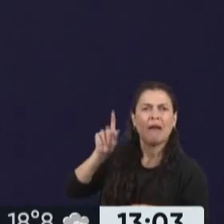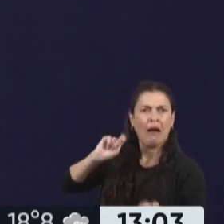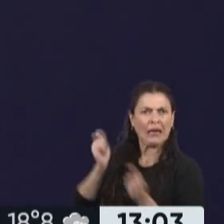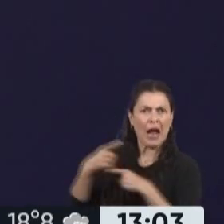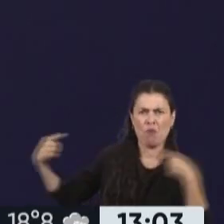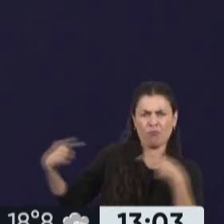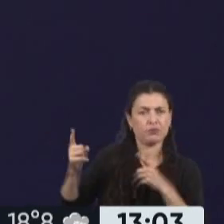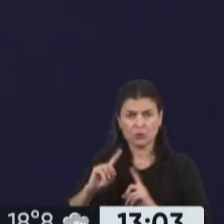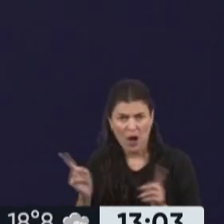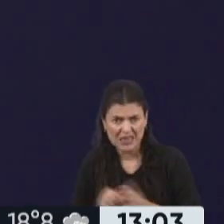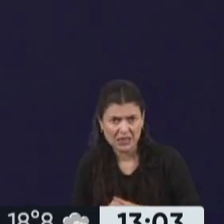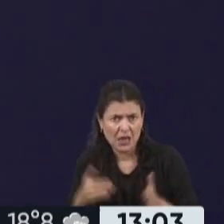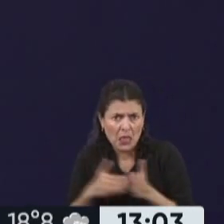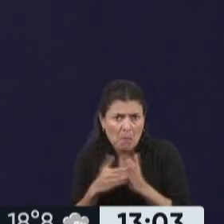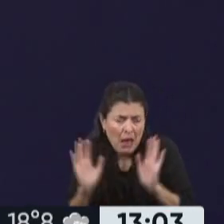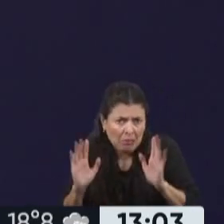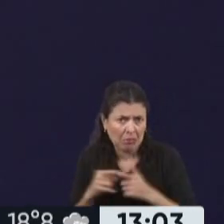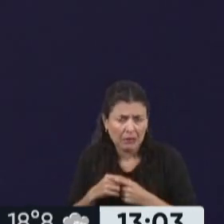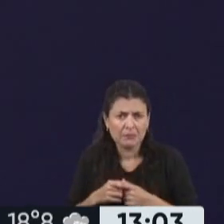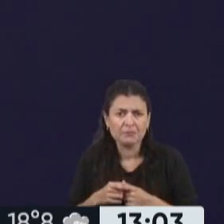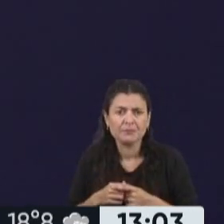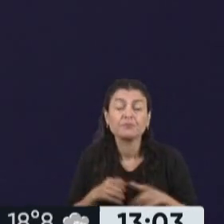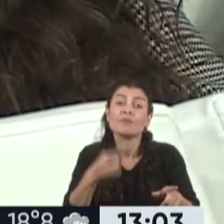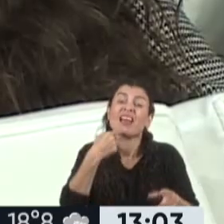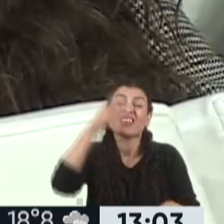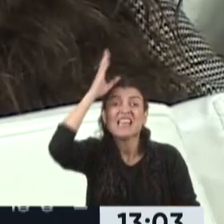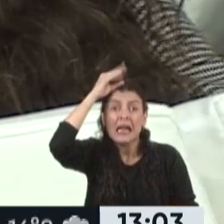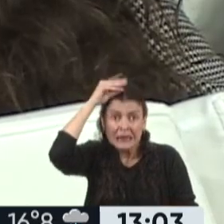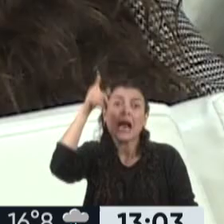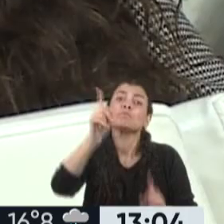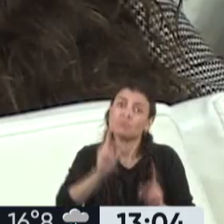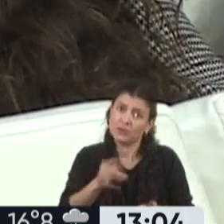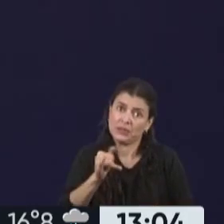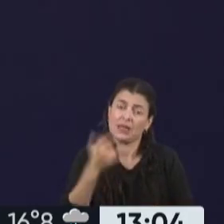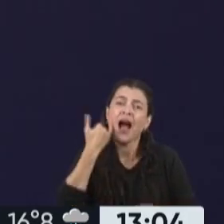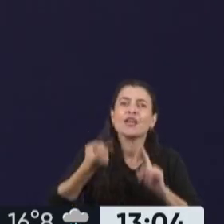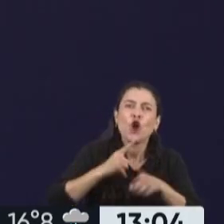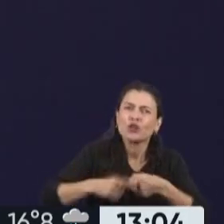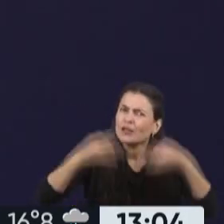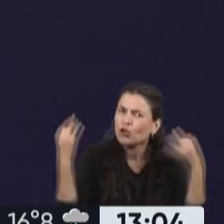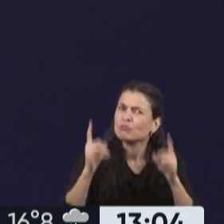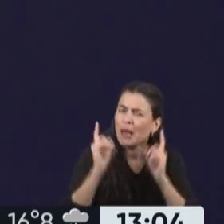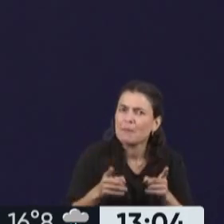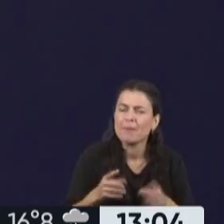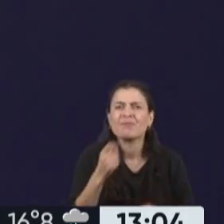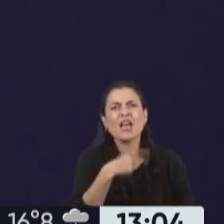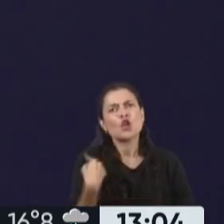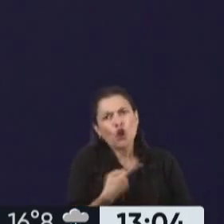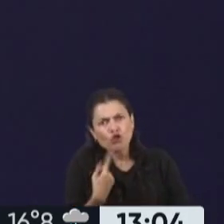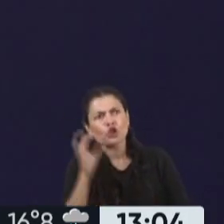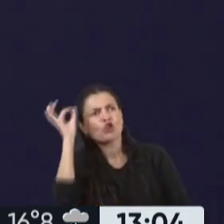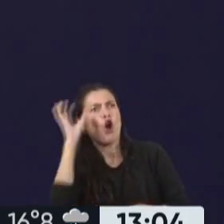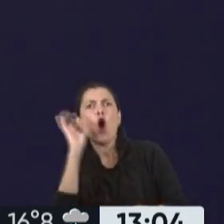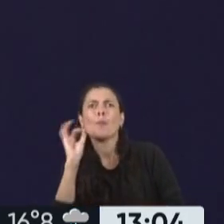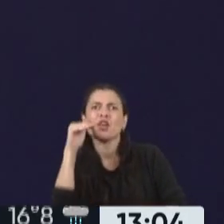es la buena o mala o regular relación, sino que en general... Con Trump sí sucede eso, por eso consultaba. No, pero en general nosotros no opinamos